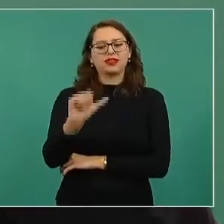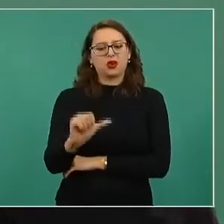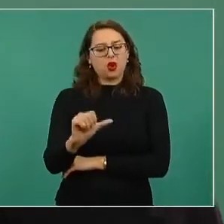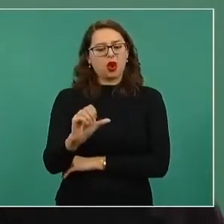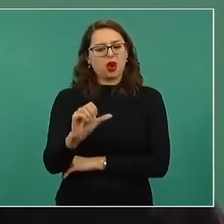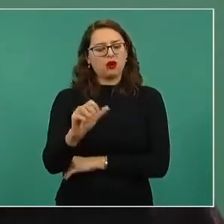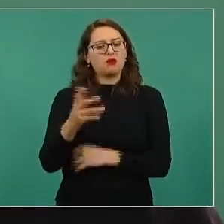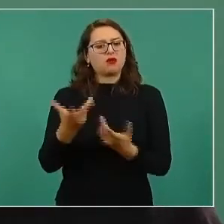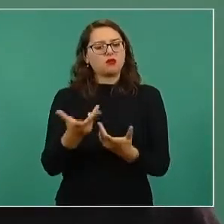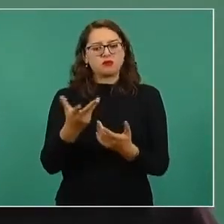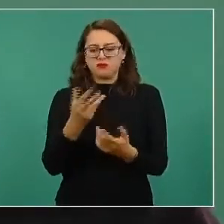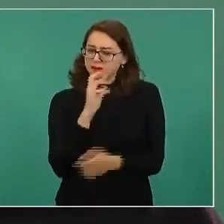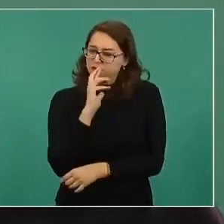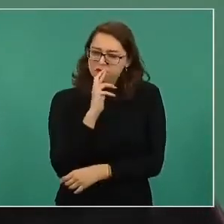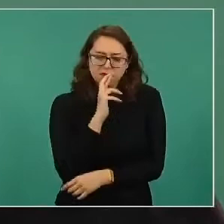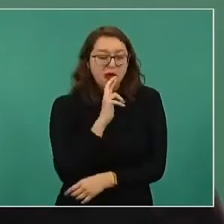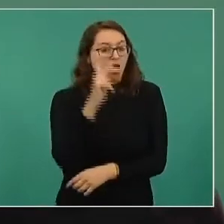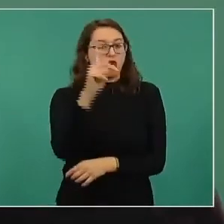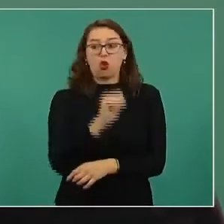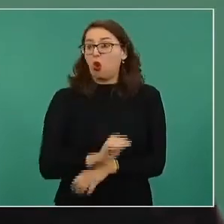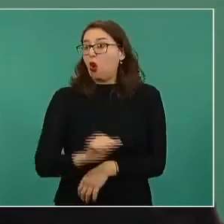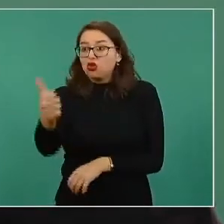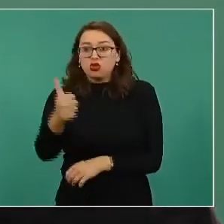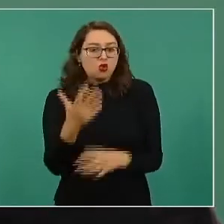que es lo mejor